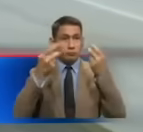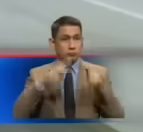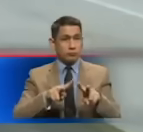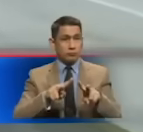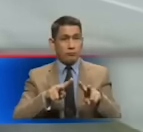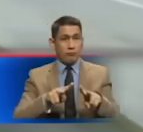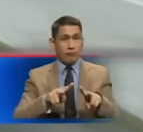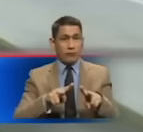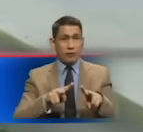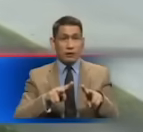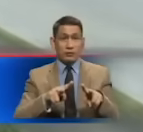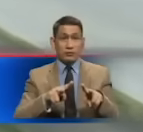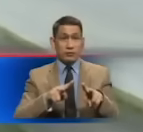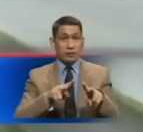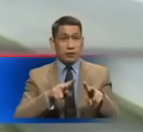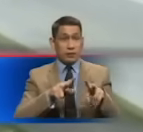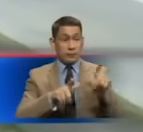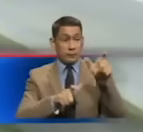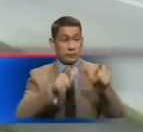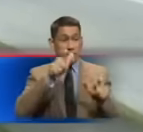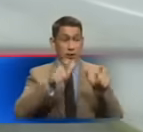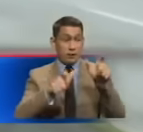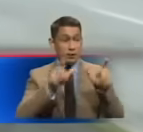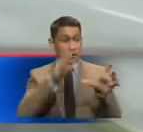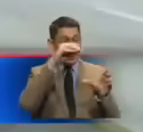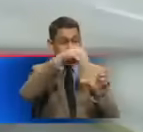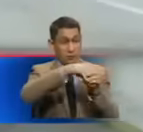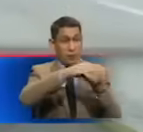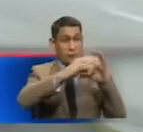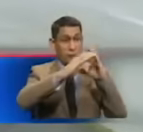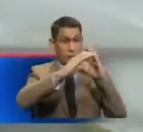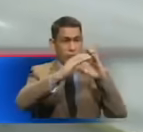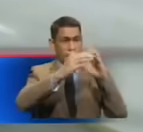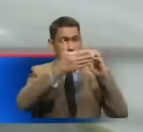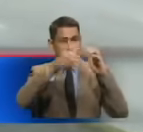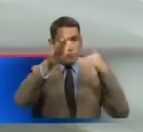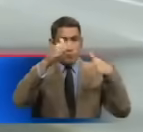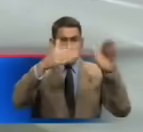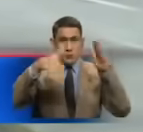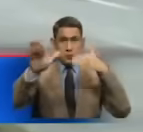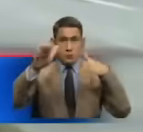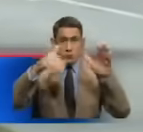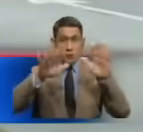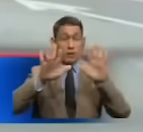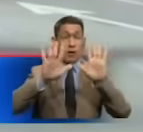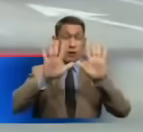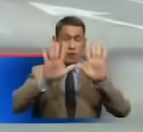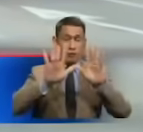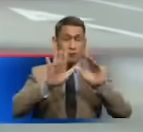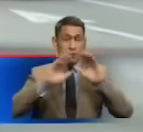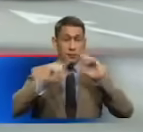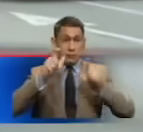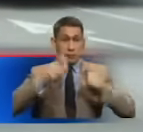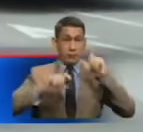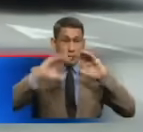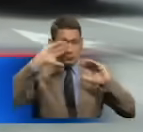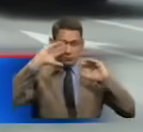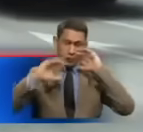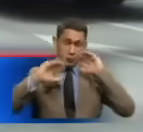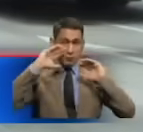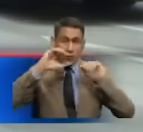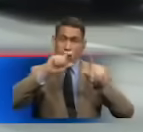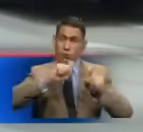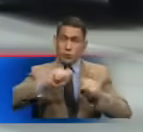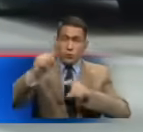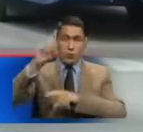están dentro de los buses a lugares seguros, evacuarles también a las personas que estén a los centros de salud más cercanos, es lo que se ha hecho, y